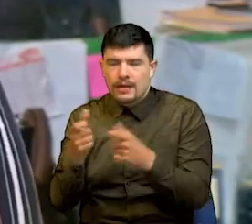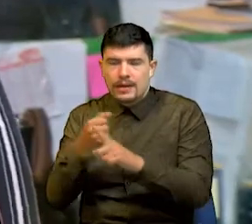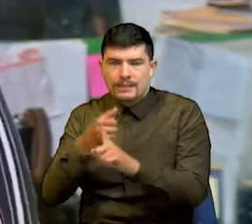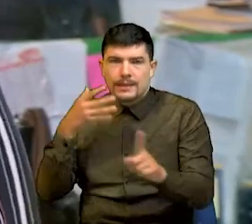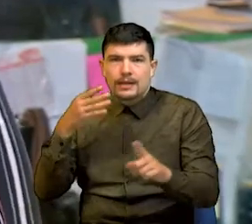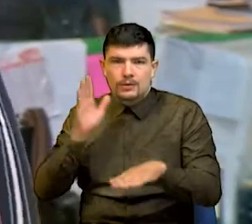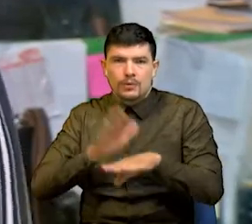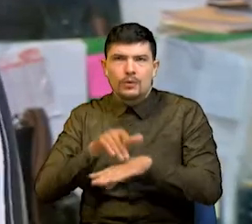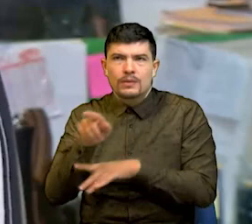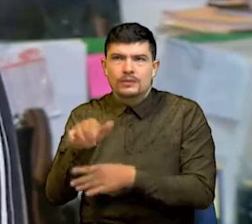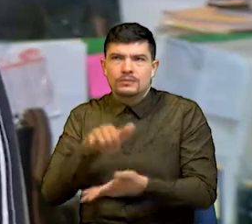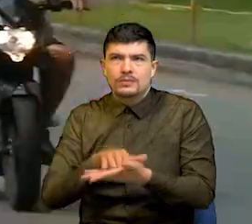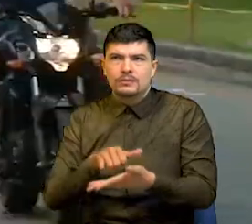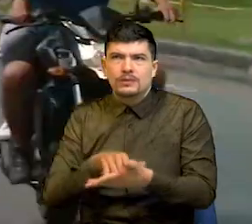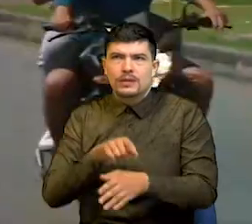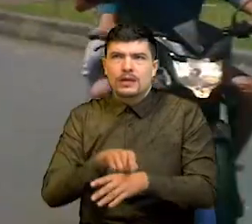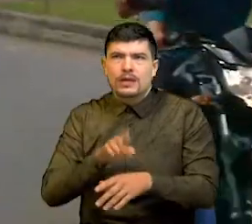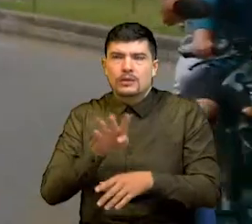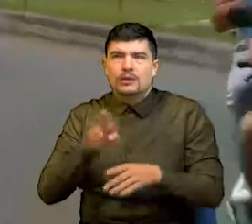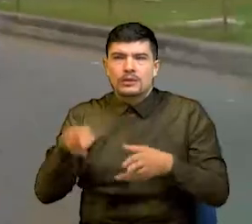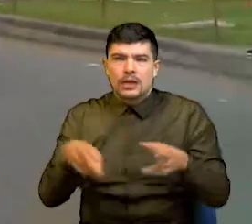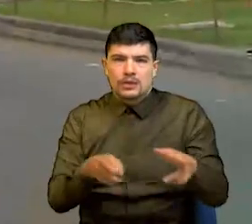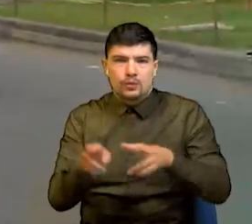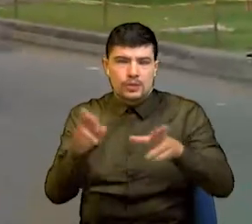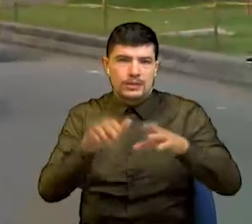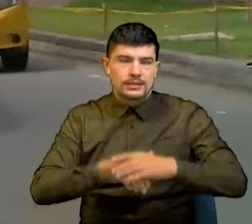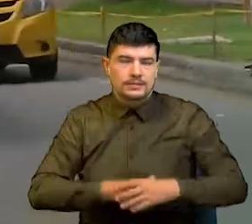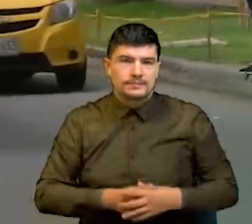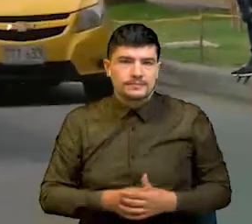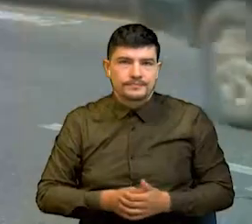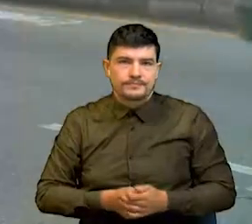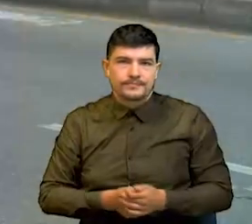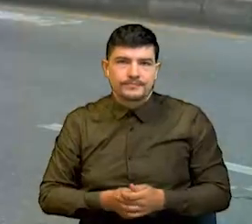generado por el desmonte de esas 14 rutas complementarios